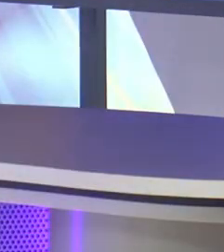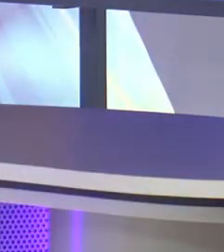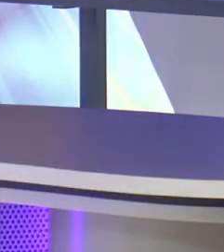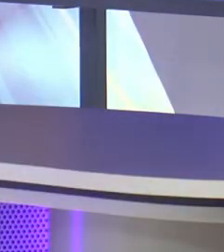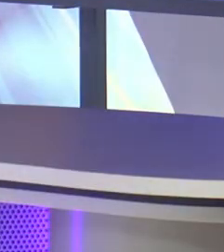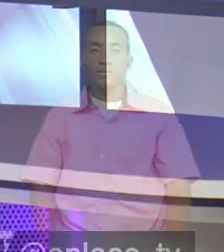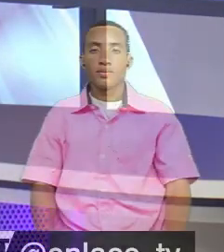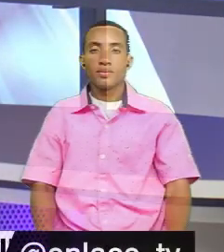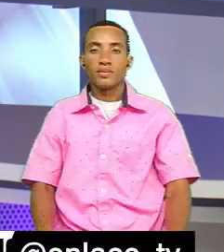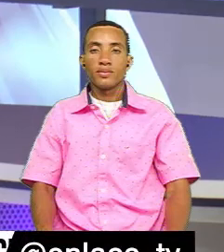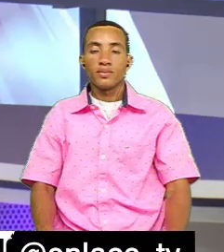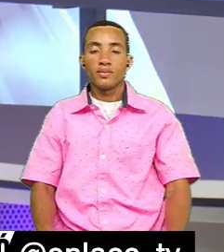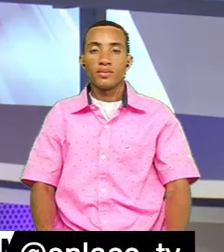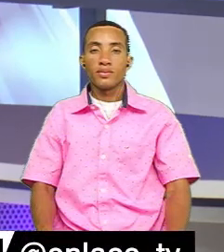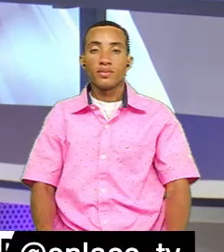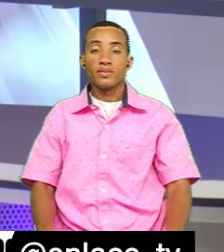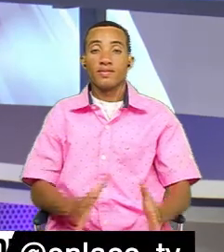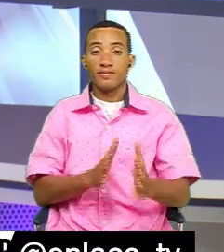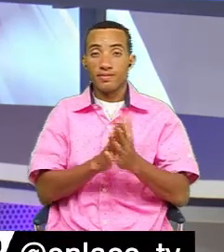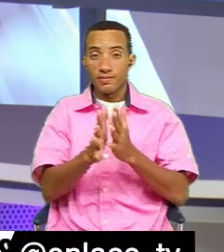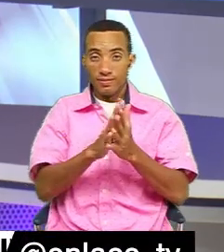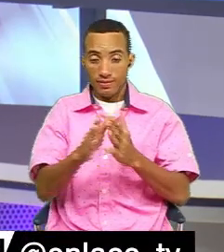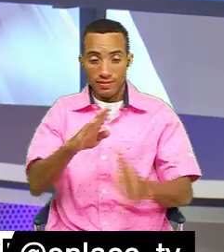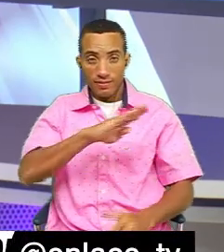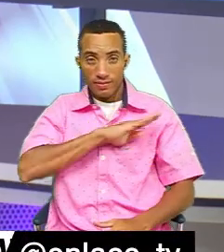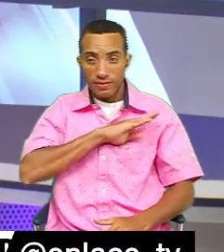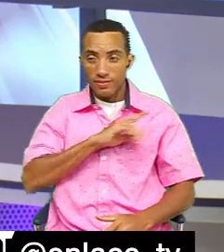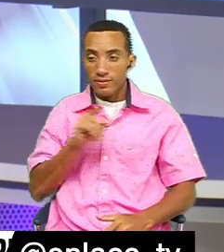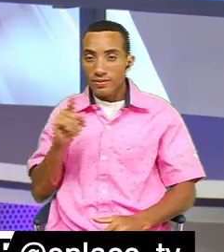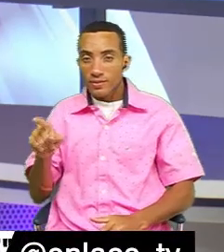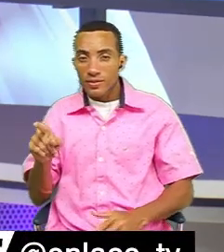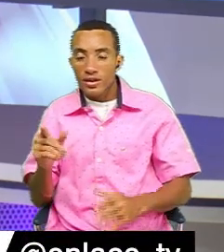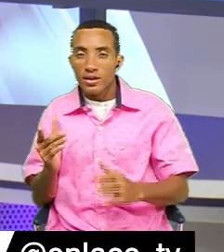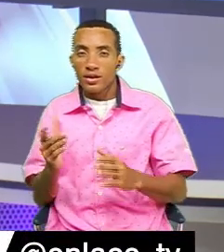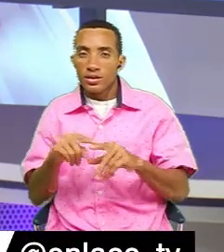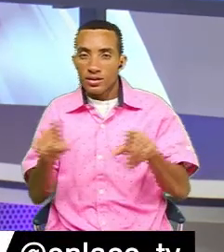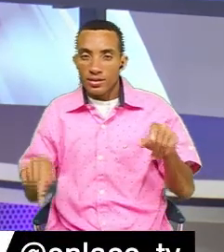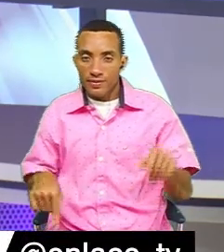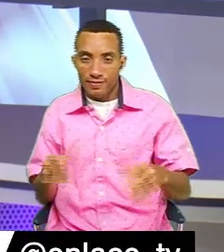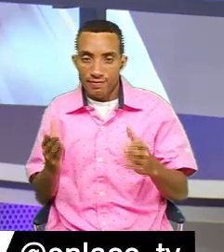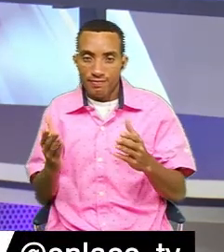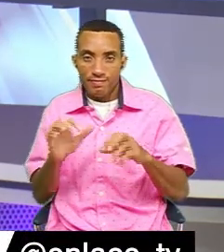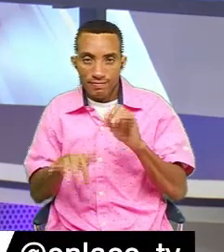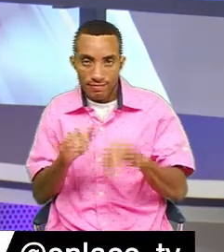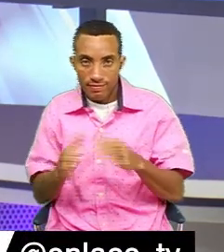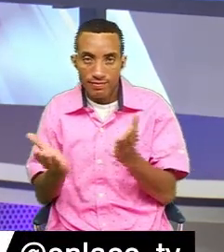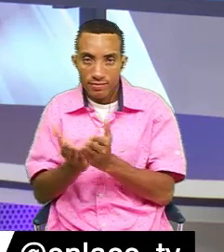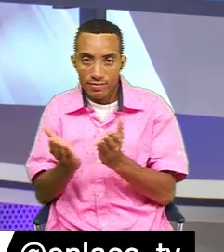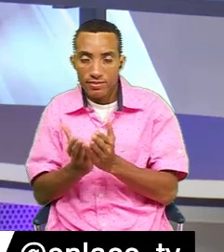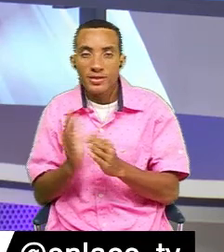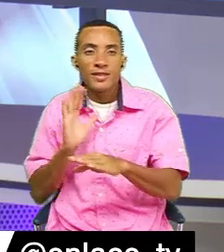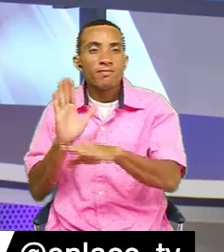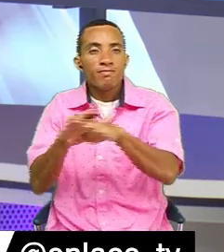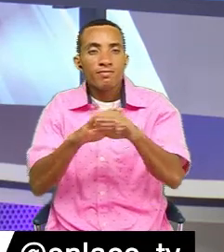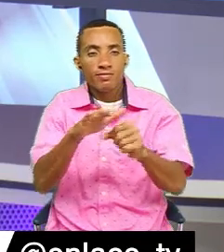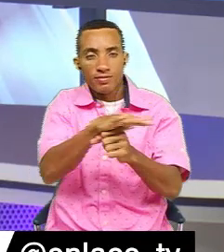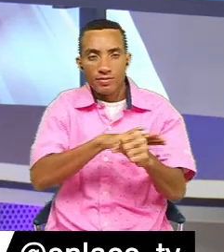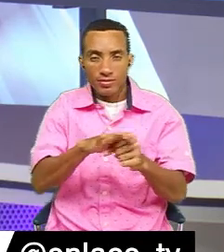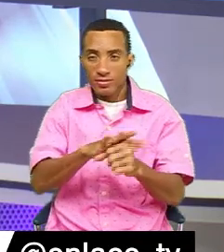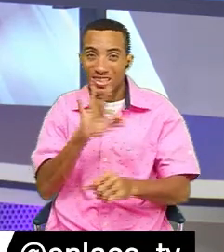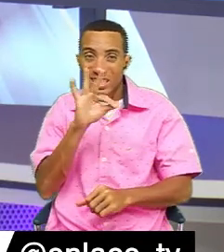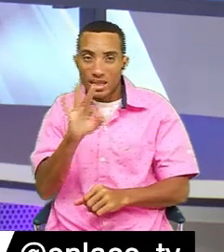Regresamos con la información. La Administración Municipal, a través de la Secretaría de Educación, convoca a los estudiantes de la Comuna 3 para que se inscriban en el Megacolegio